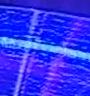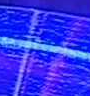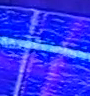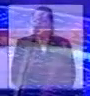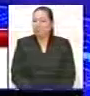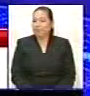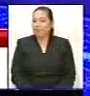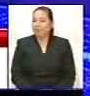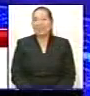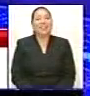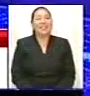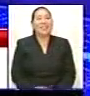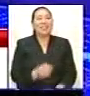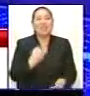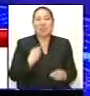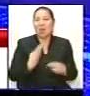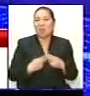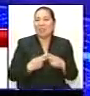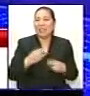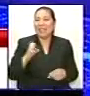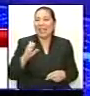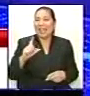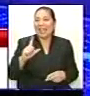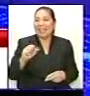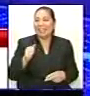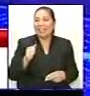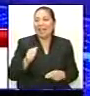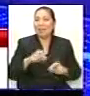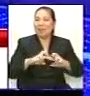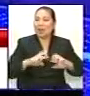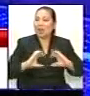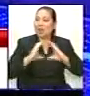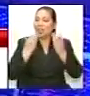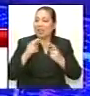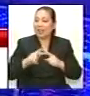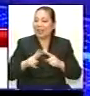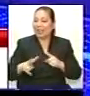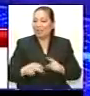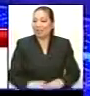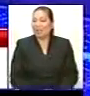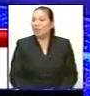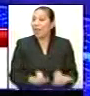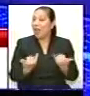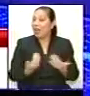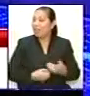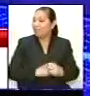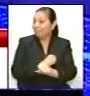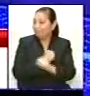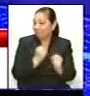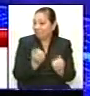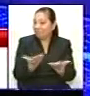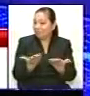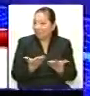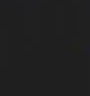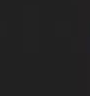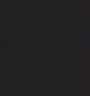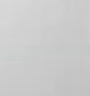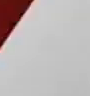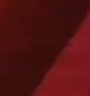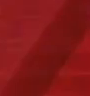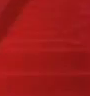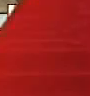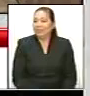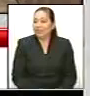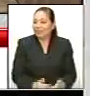¿Cómo están? Nuevamente los saluda Elsa Iturriaga. Esto es Agenda Parlamentaria a través de Congreso Televisión. Y a esta hora de la mañana nos vamos de inmediato a